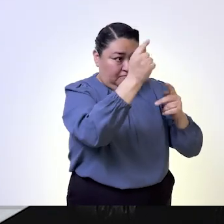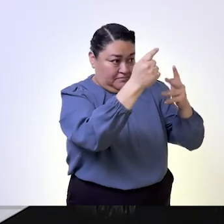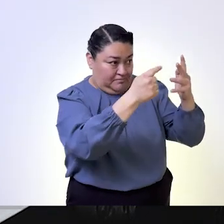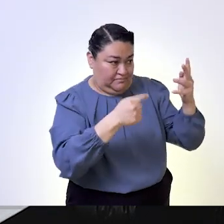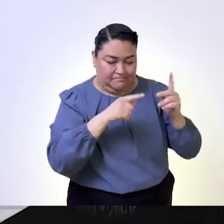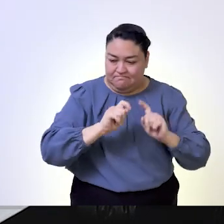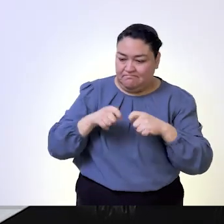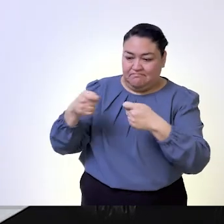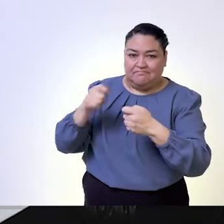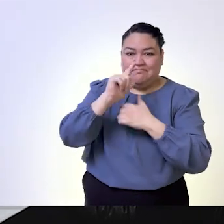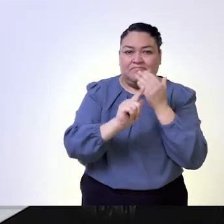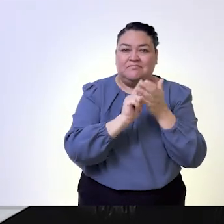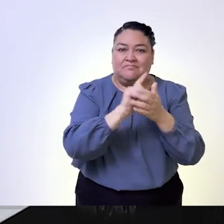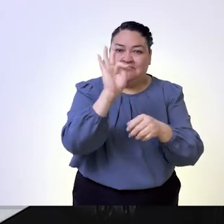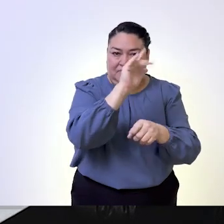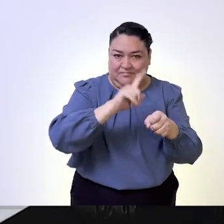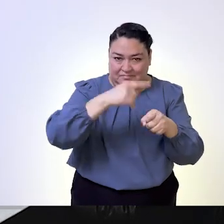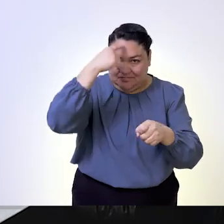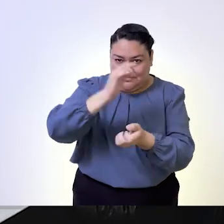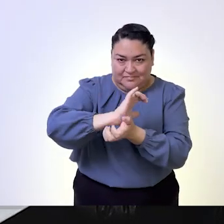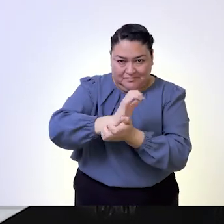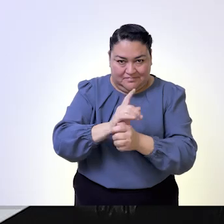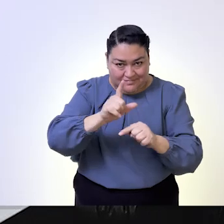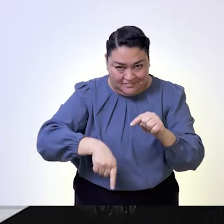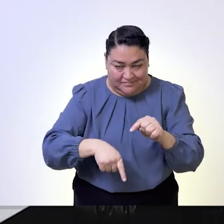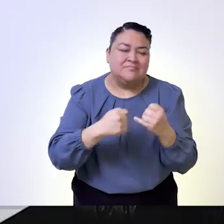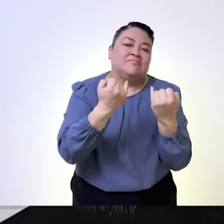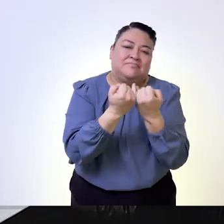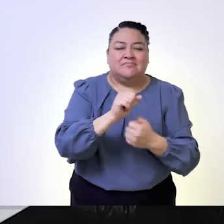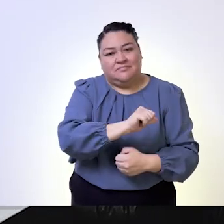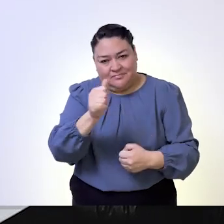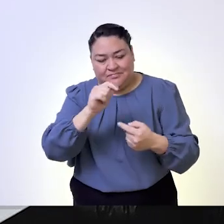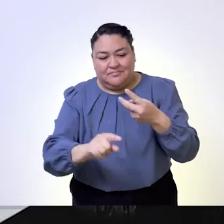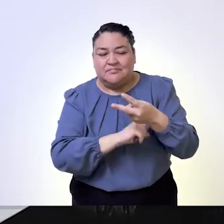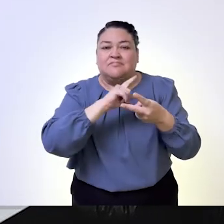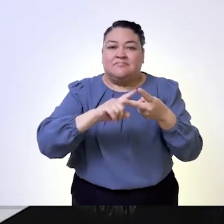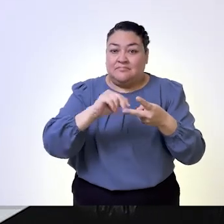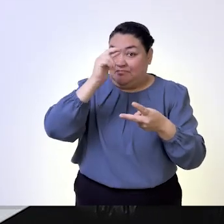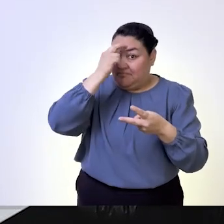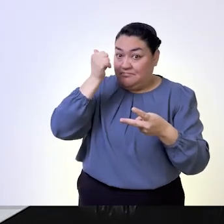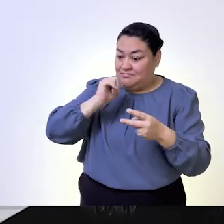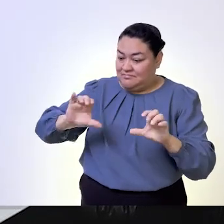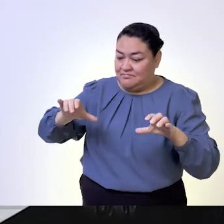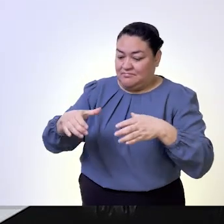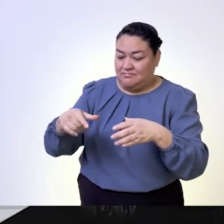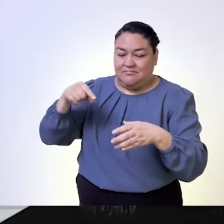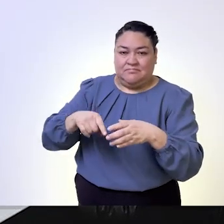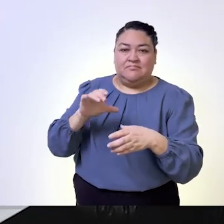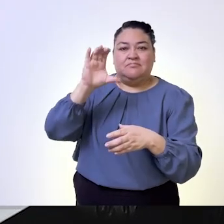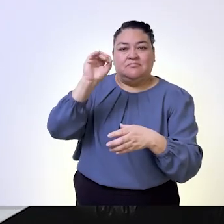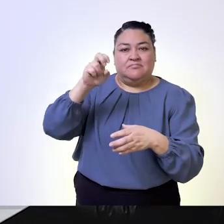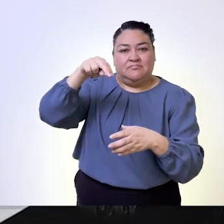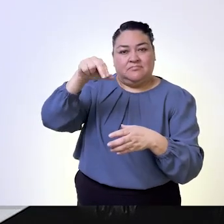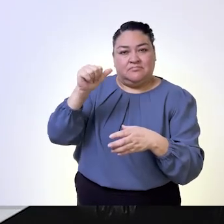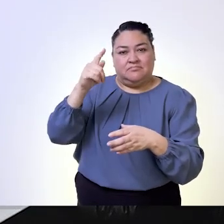de atribuciones que señala la Ley Federal Antidiscriminatoria, así como también considerando el carácter esencial